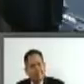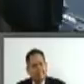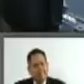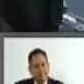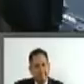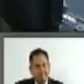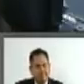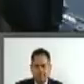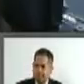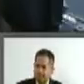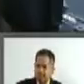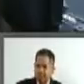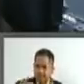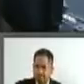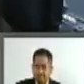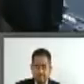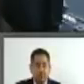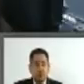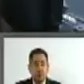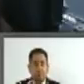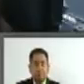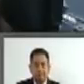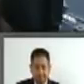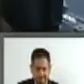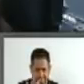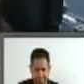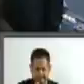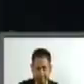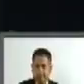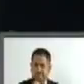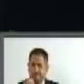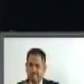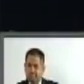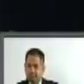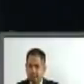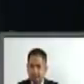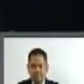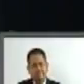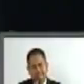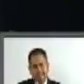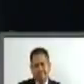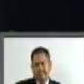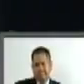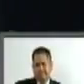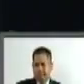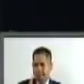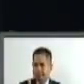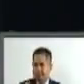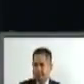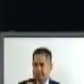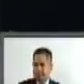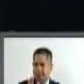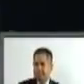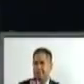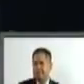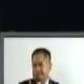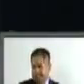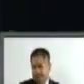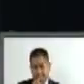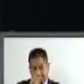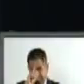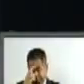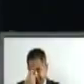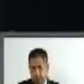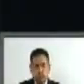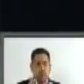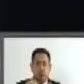a millones de personas en vagones fabricados por la firma canadiense Bombardier, o la participación de mercado de